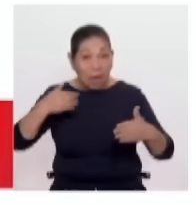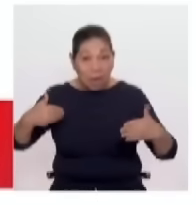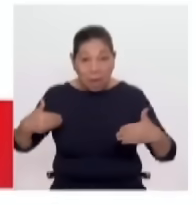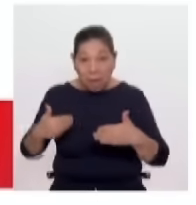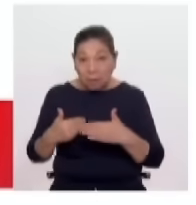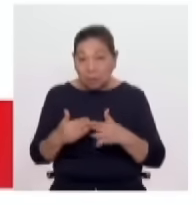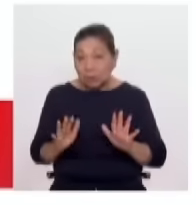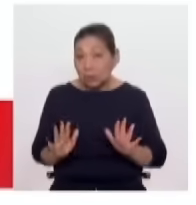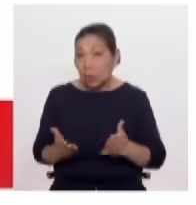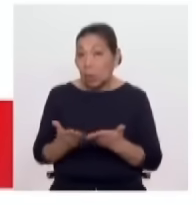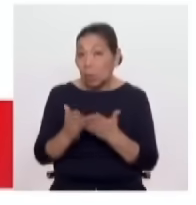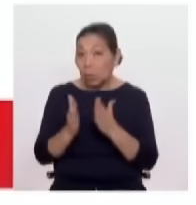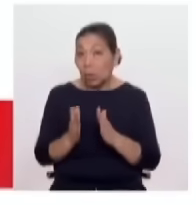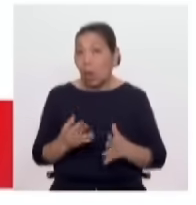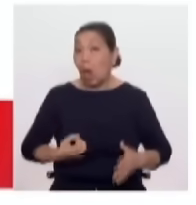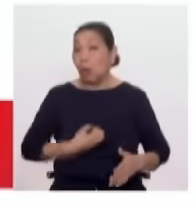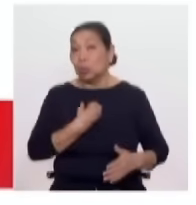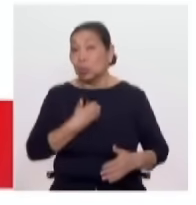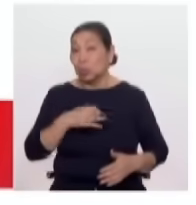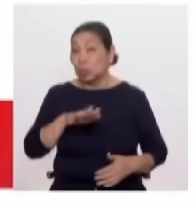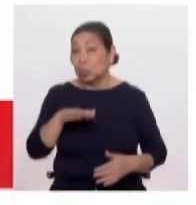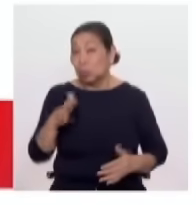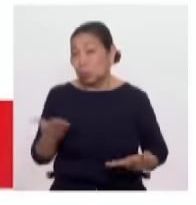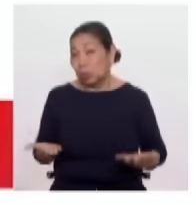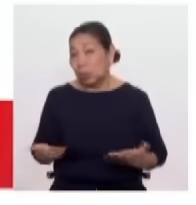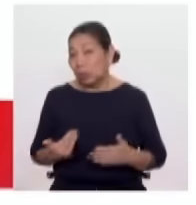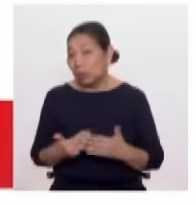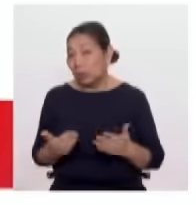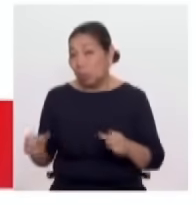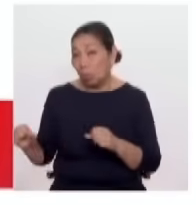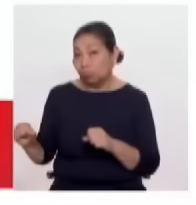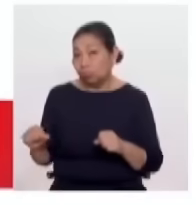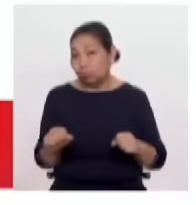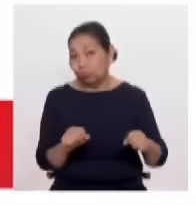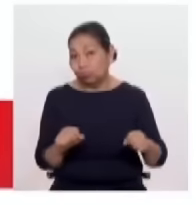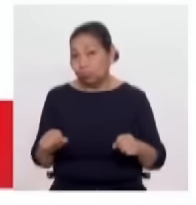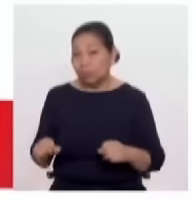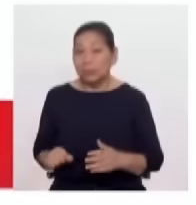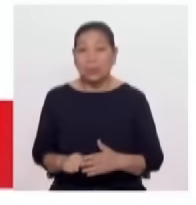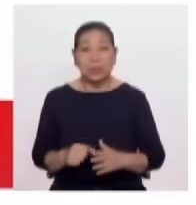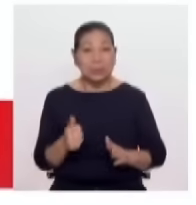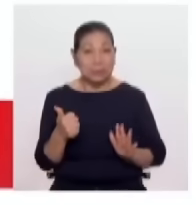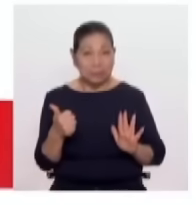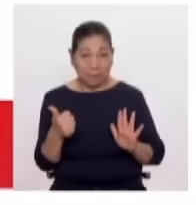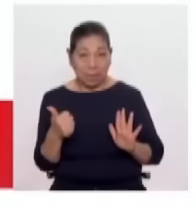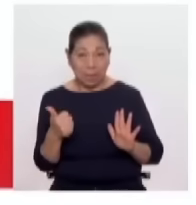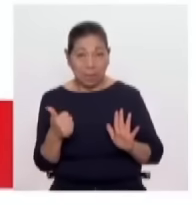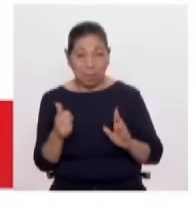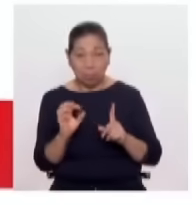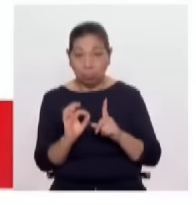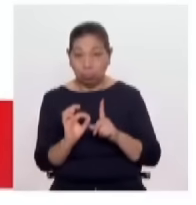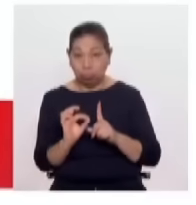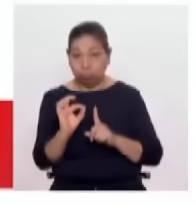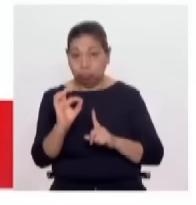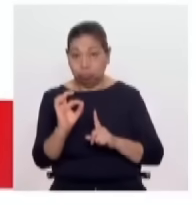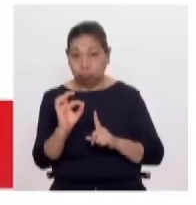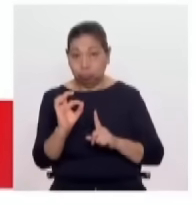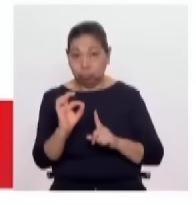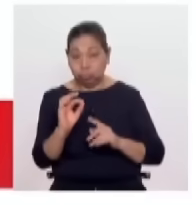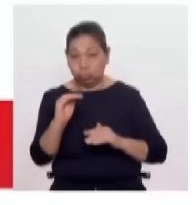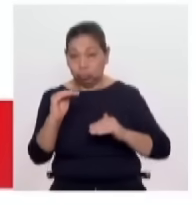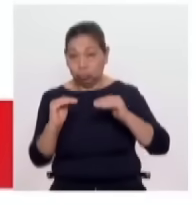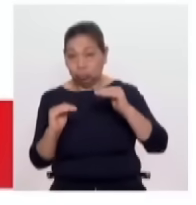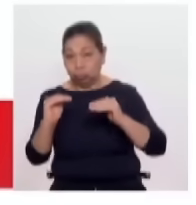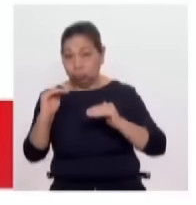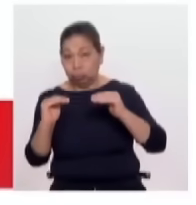y seguramente los estudiantes se han asustado también ante este movimiento telúrico de 6 grados que se ha registrado en la Ciudad